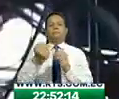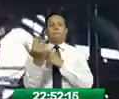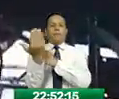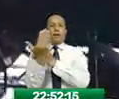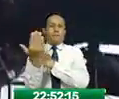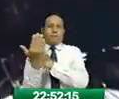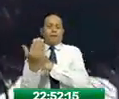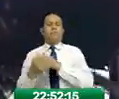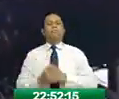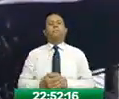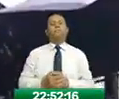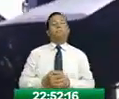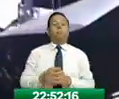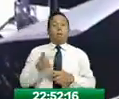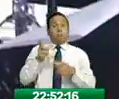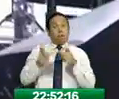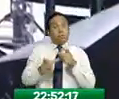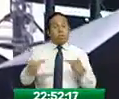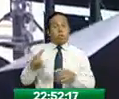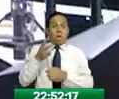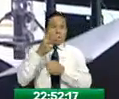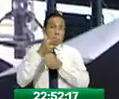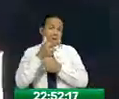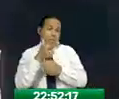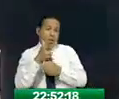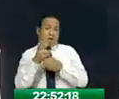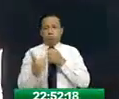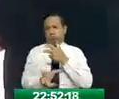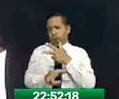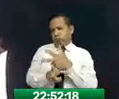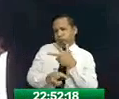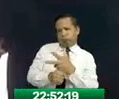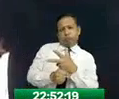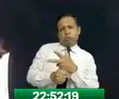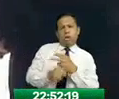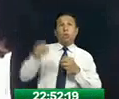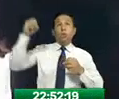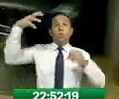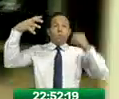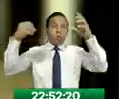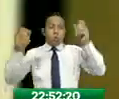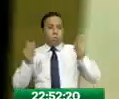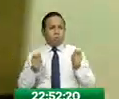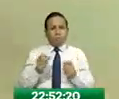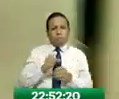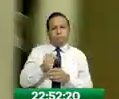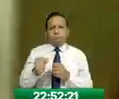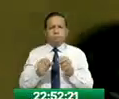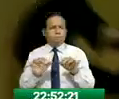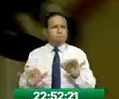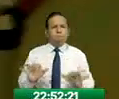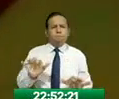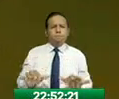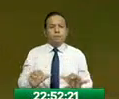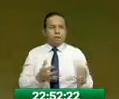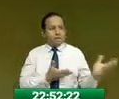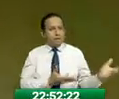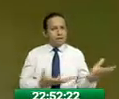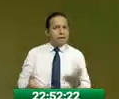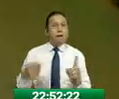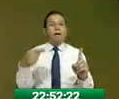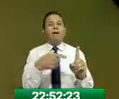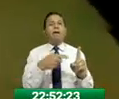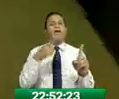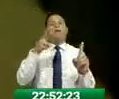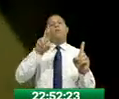Llega el estudio, los camarógrafos, los sonidistas y los iluminadores estaban listos para recibirla a Úrsula Strenge, quien será